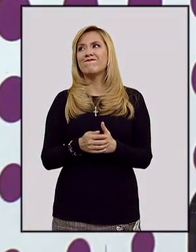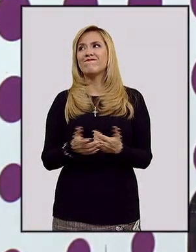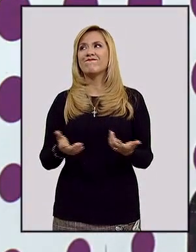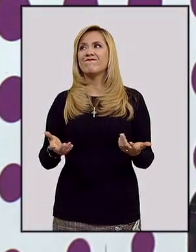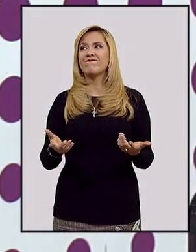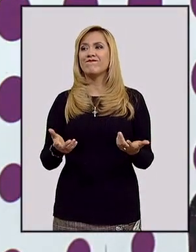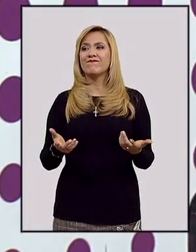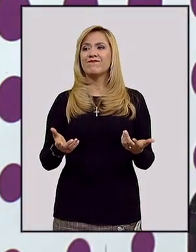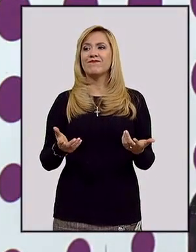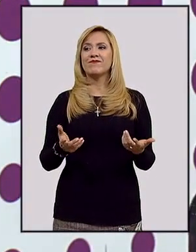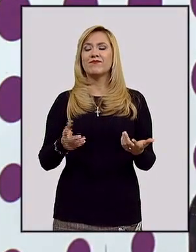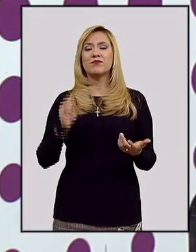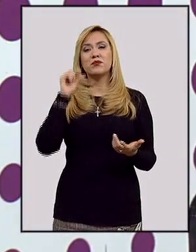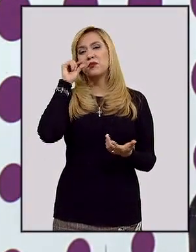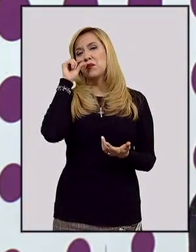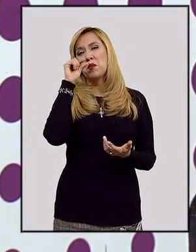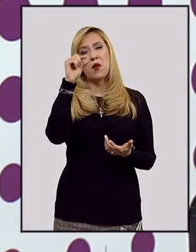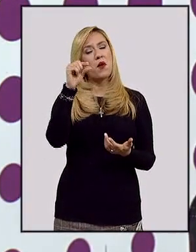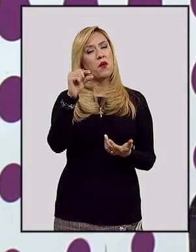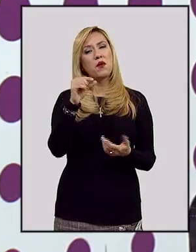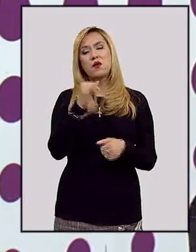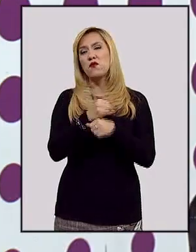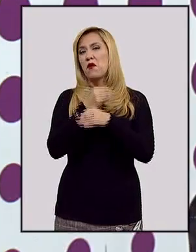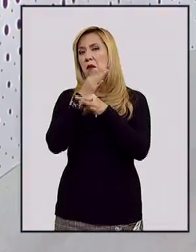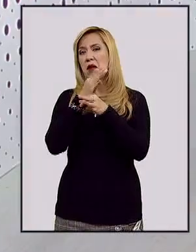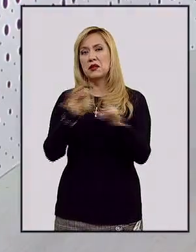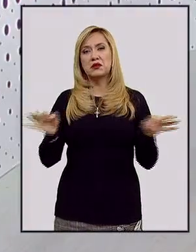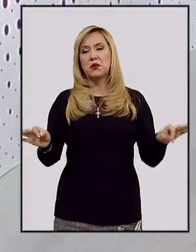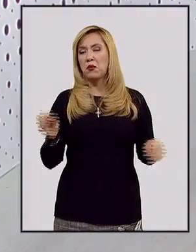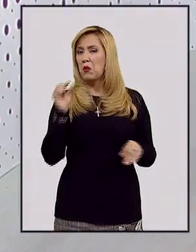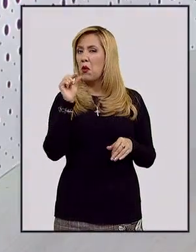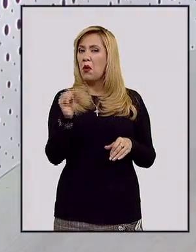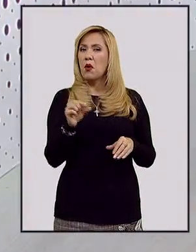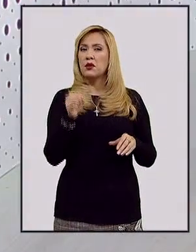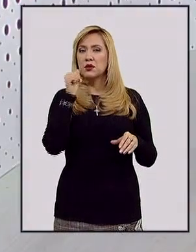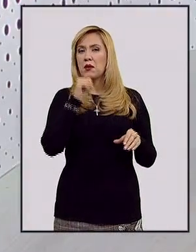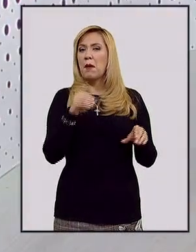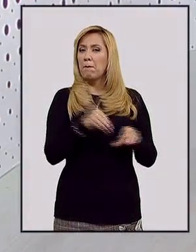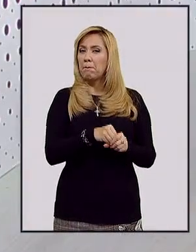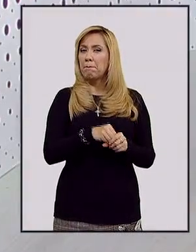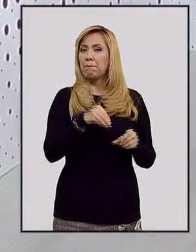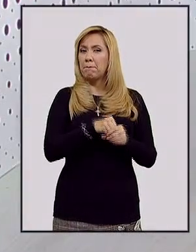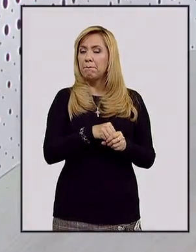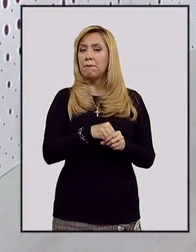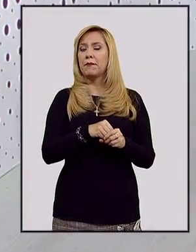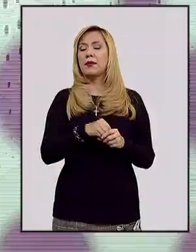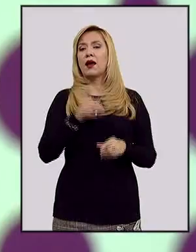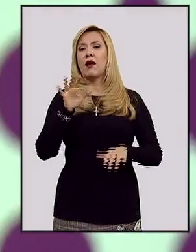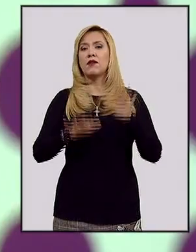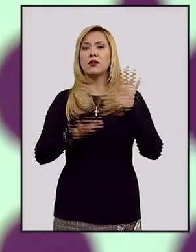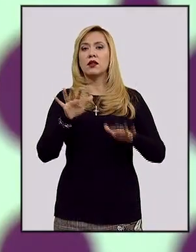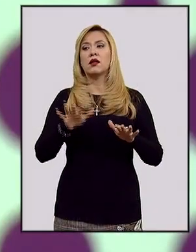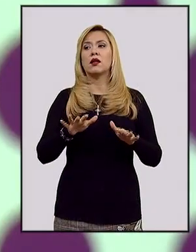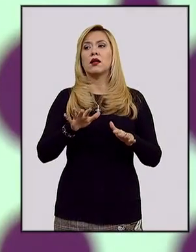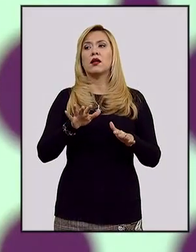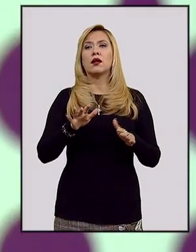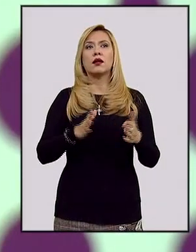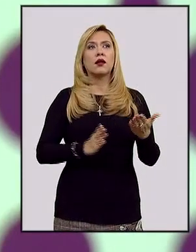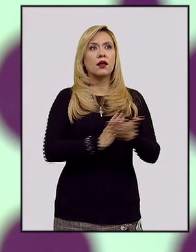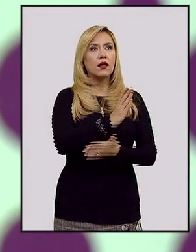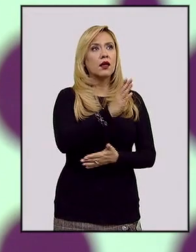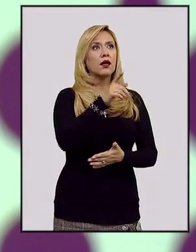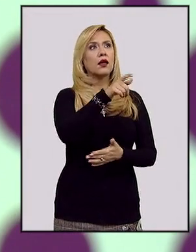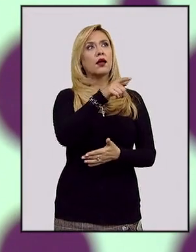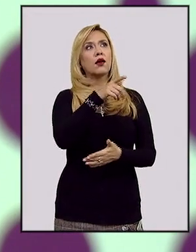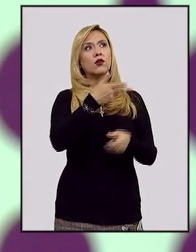desafortunadamente es poco el acceso a la información y generalmente se hace por acceso a la información pública. Todavía, a pesar de que ha